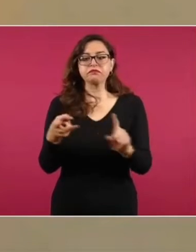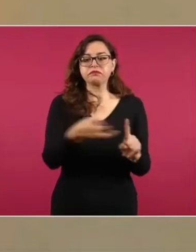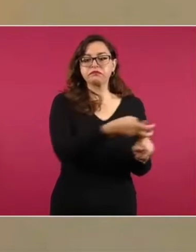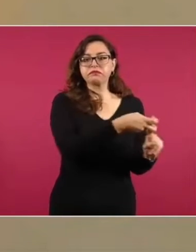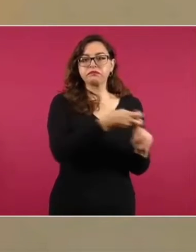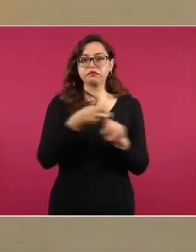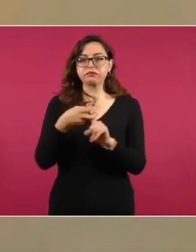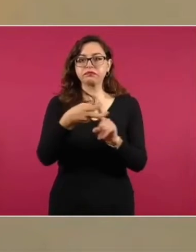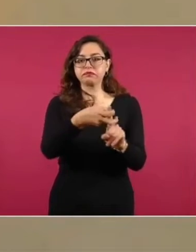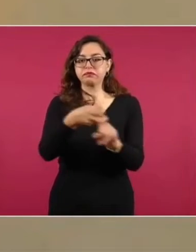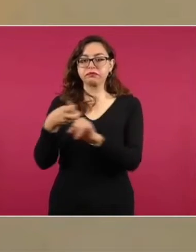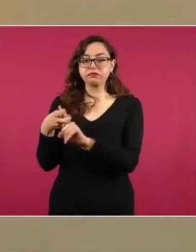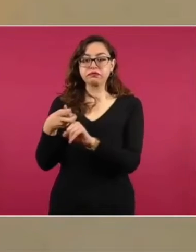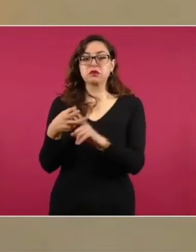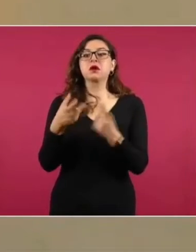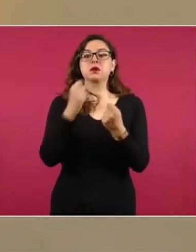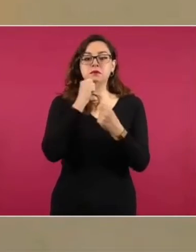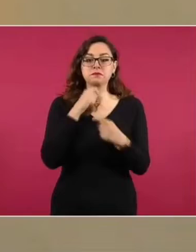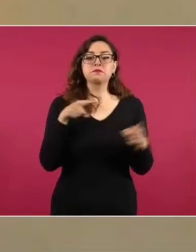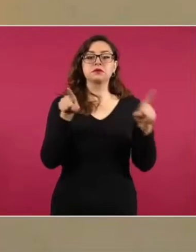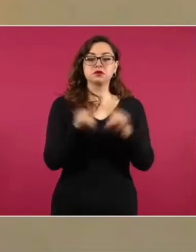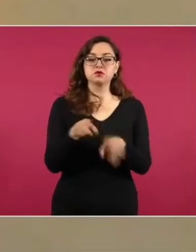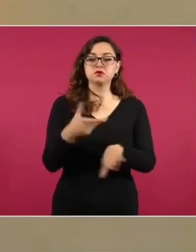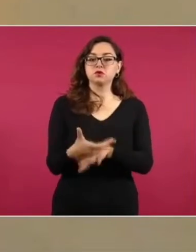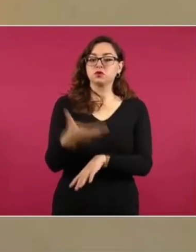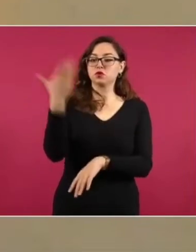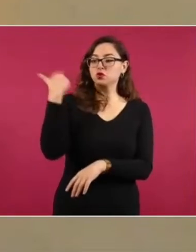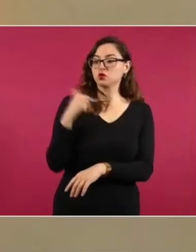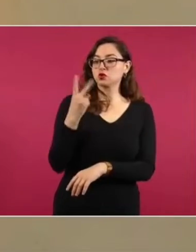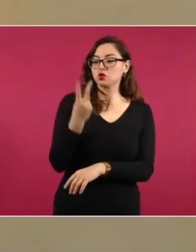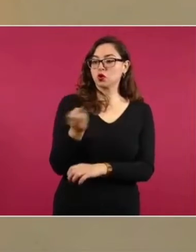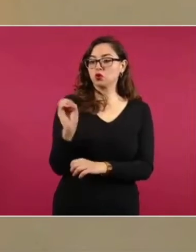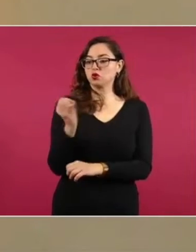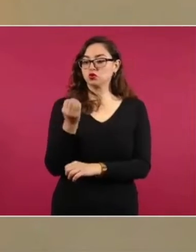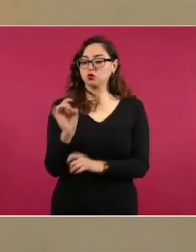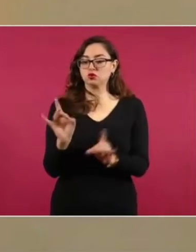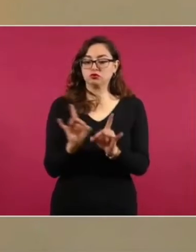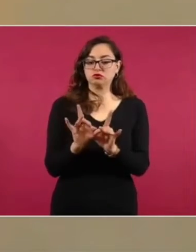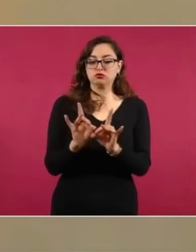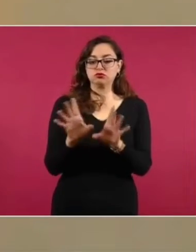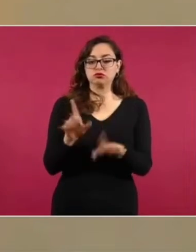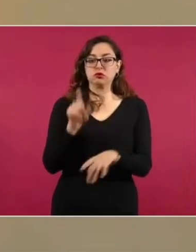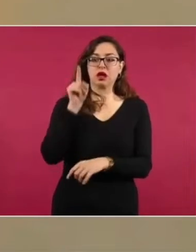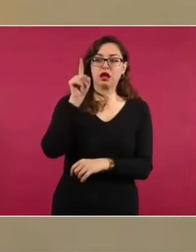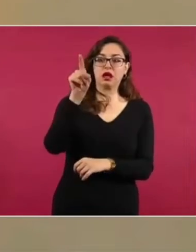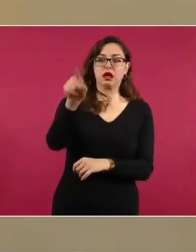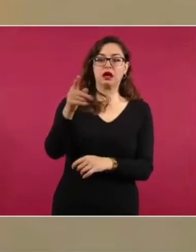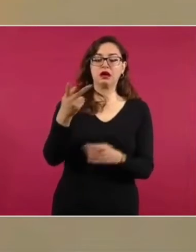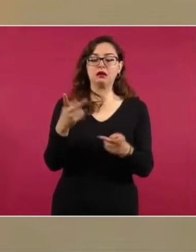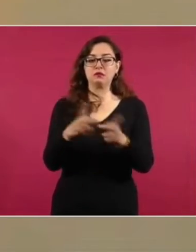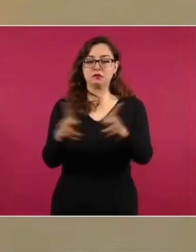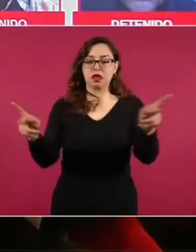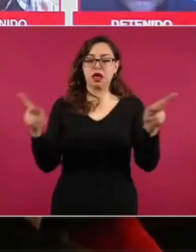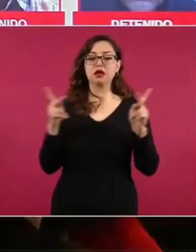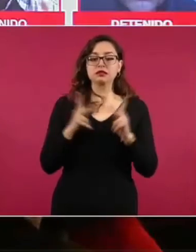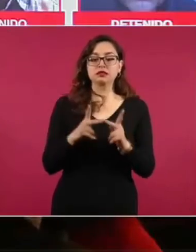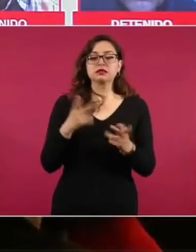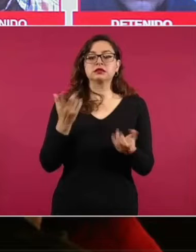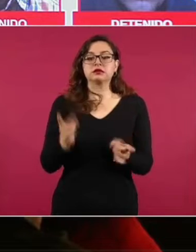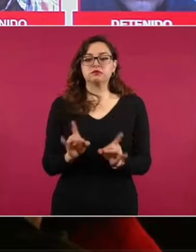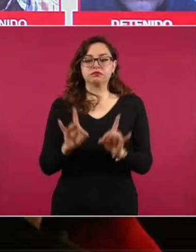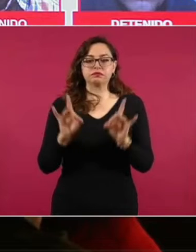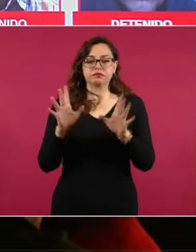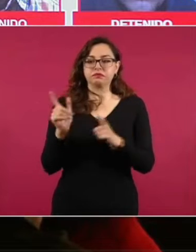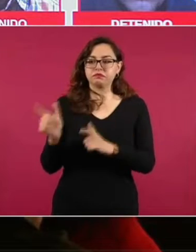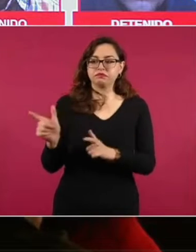hechos ocurridos el pasado 2 de octubre en el centro comercial Landmark en Zapopan, derivado del